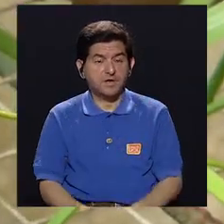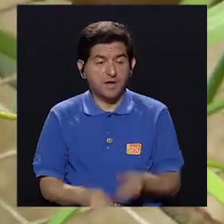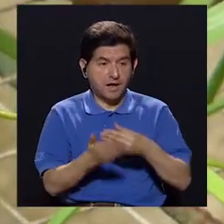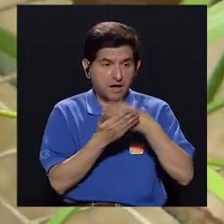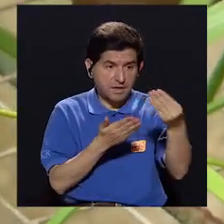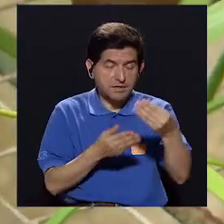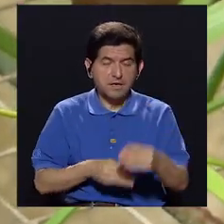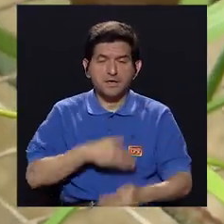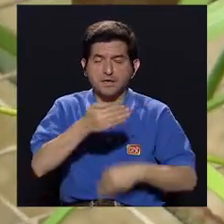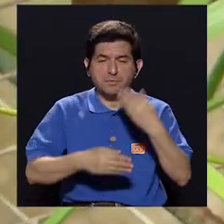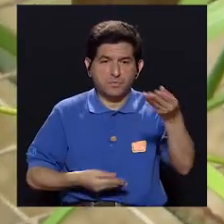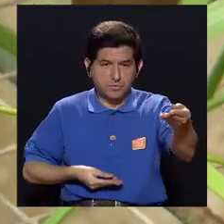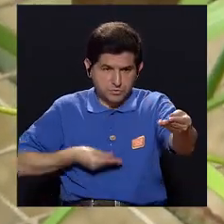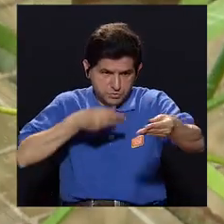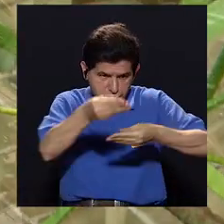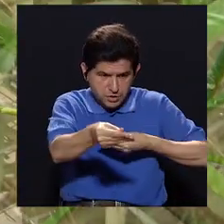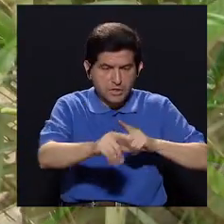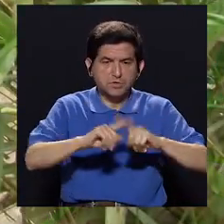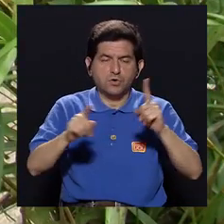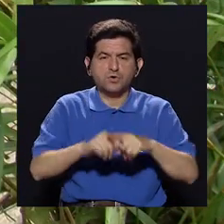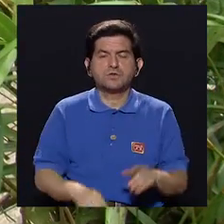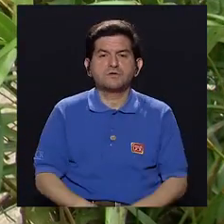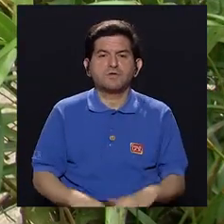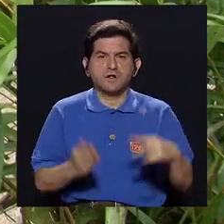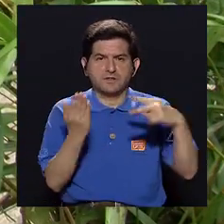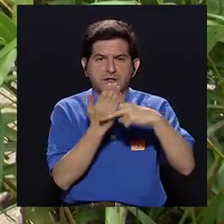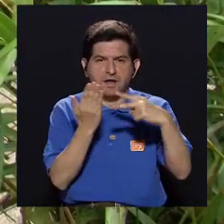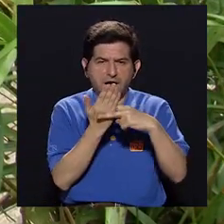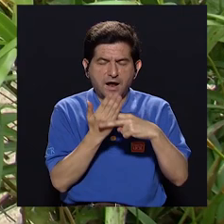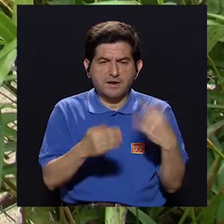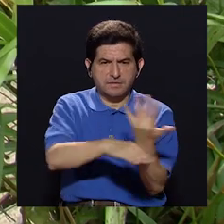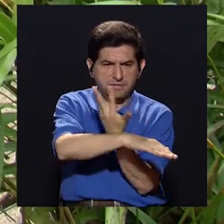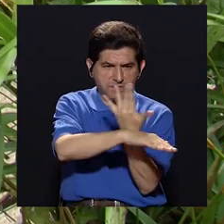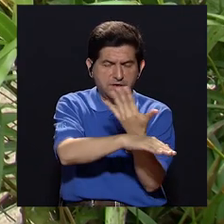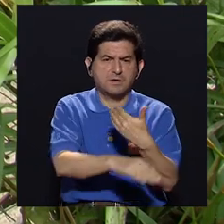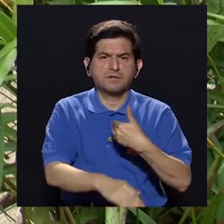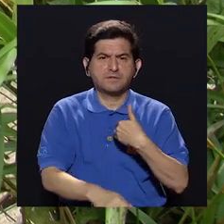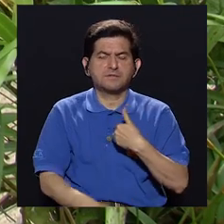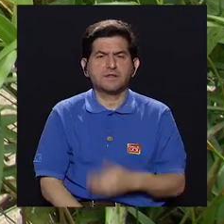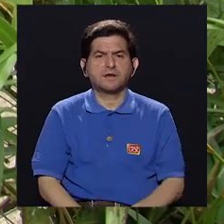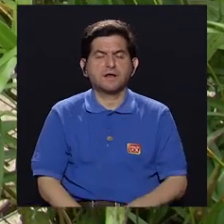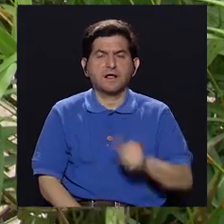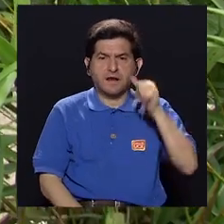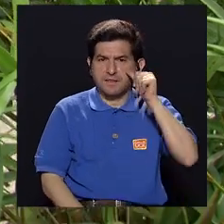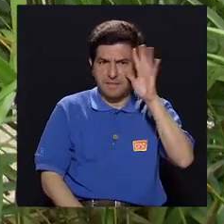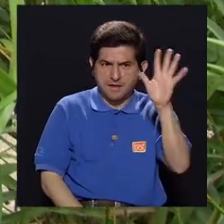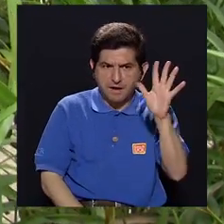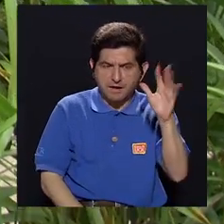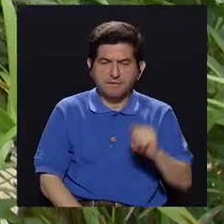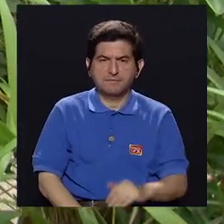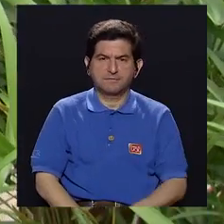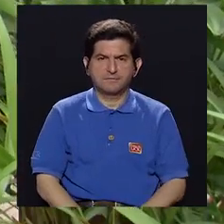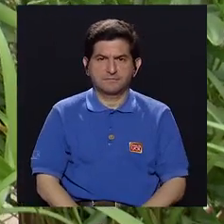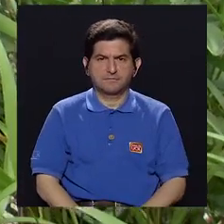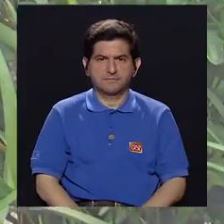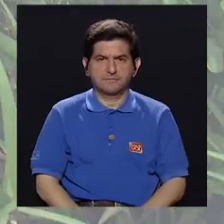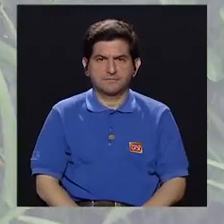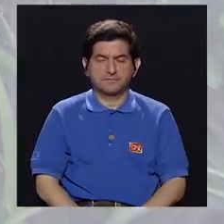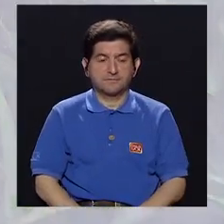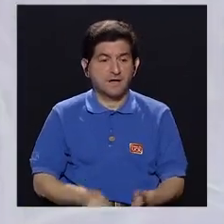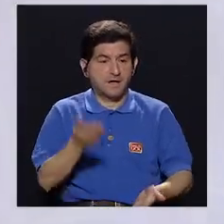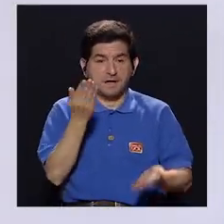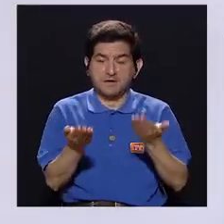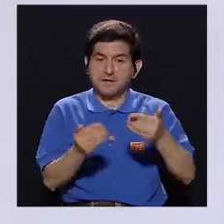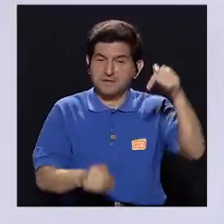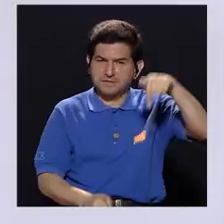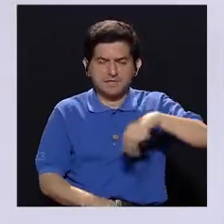con intercambios con otros jardines botánicos eh Entonces tenemos colecciones de especies de Asia y que no se ven